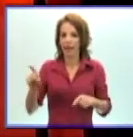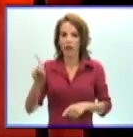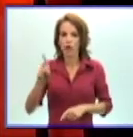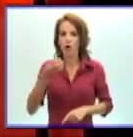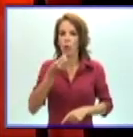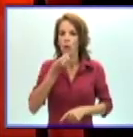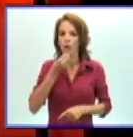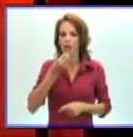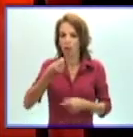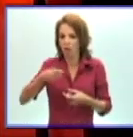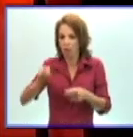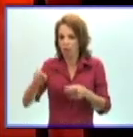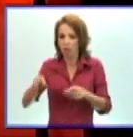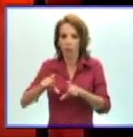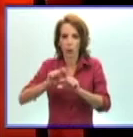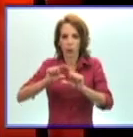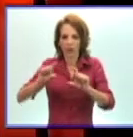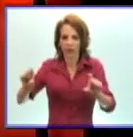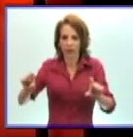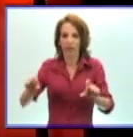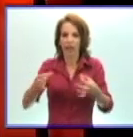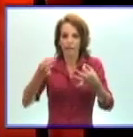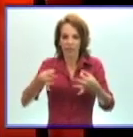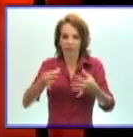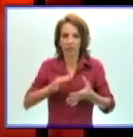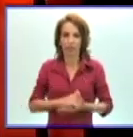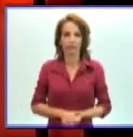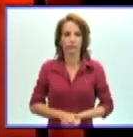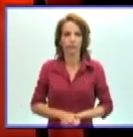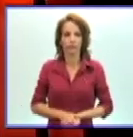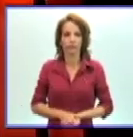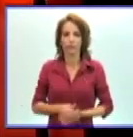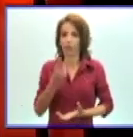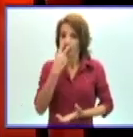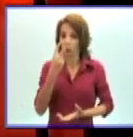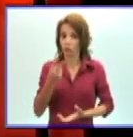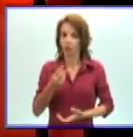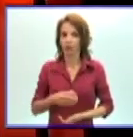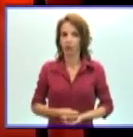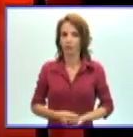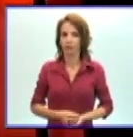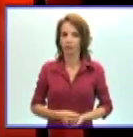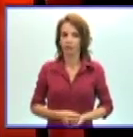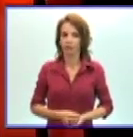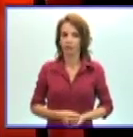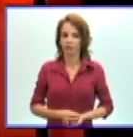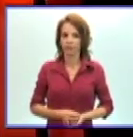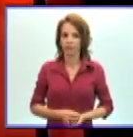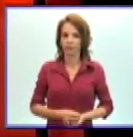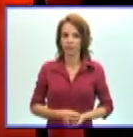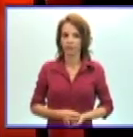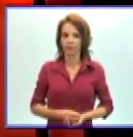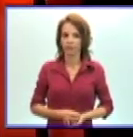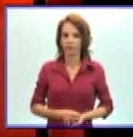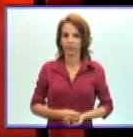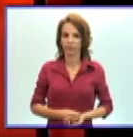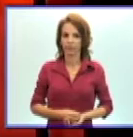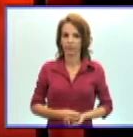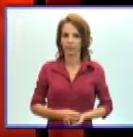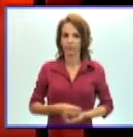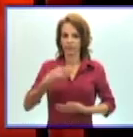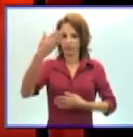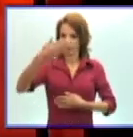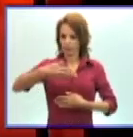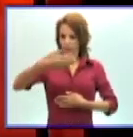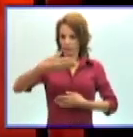correctamente. Pero también el observador tiene que colocarse correctamente frente al instrumento y a